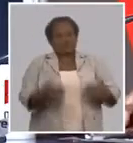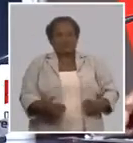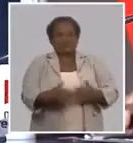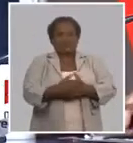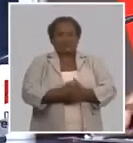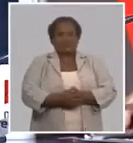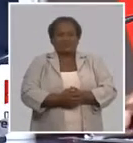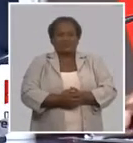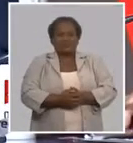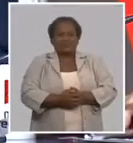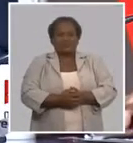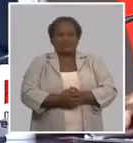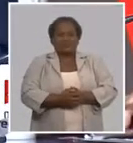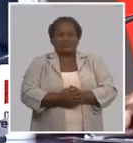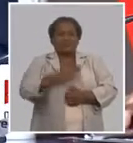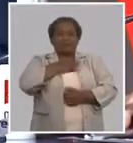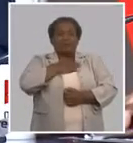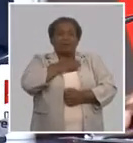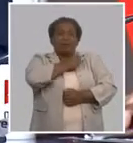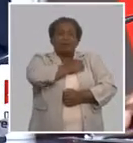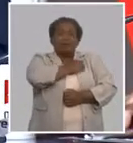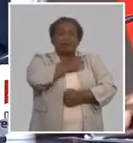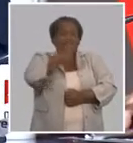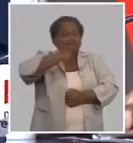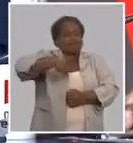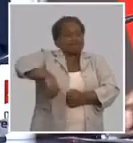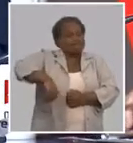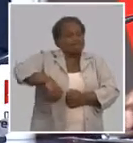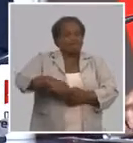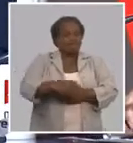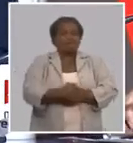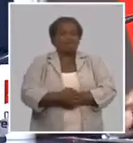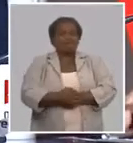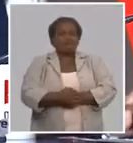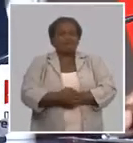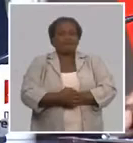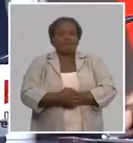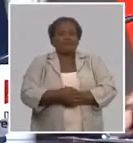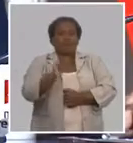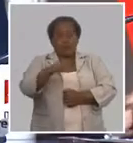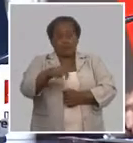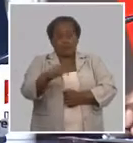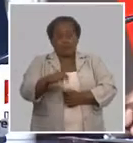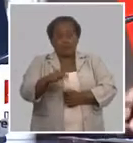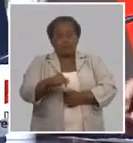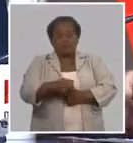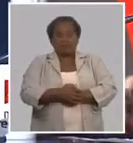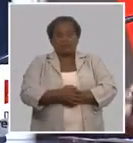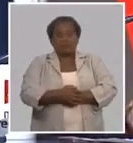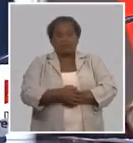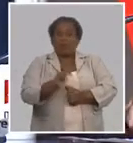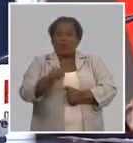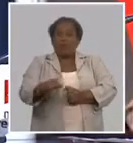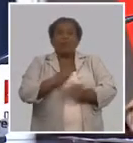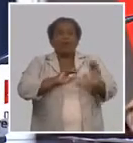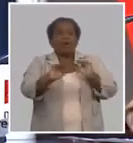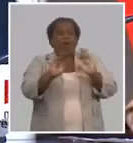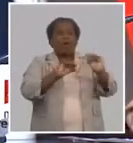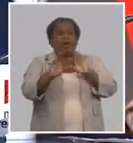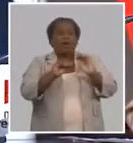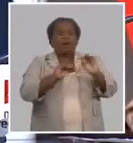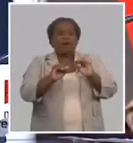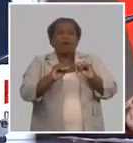nosotros queríamos aprovechar en el día de hoy se habla mucho por